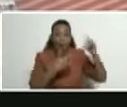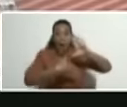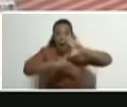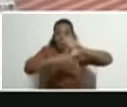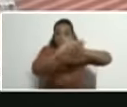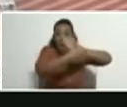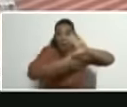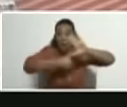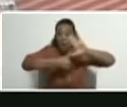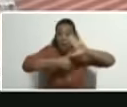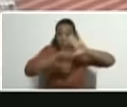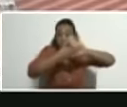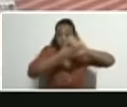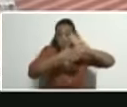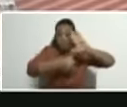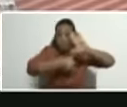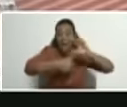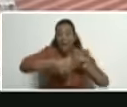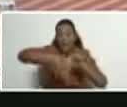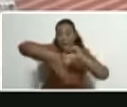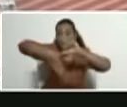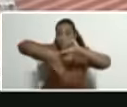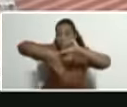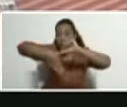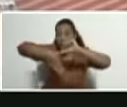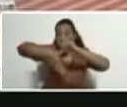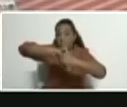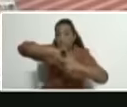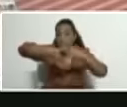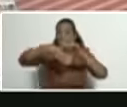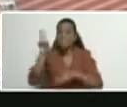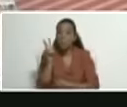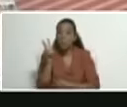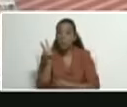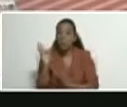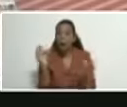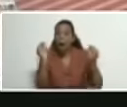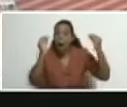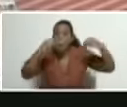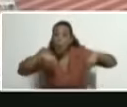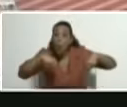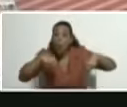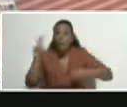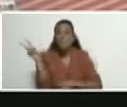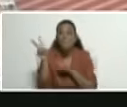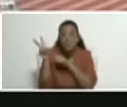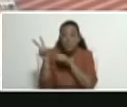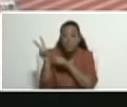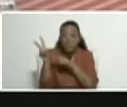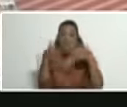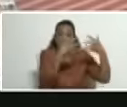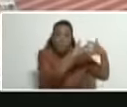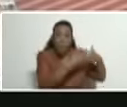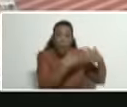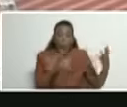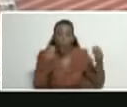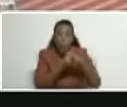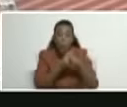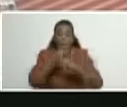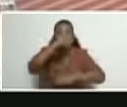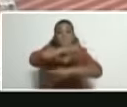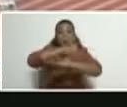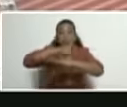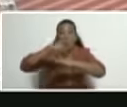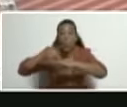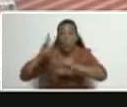Unidos, y la República Bolivariana de Venezuela, Venezuela, junto a los